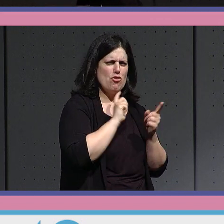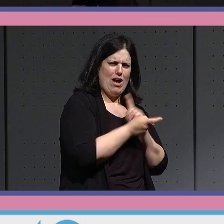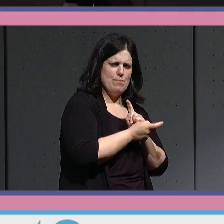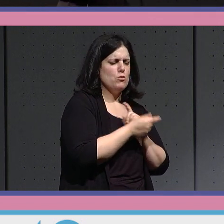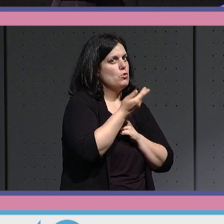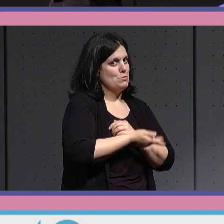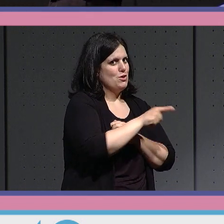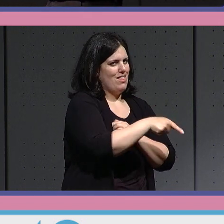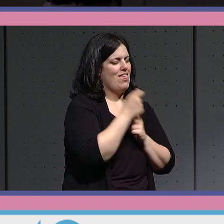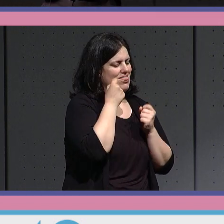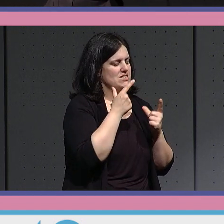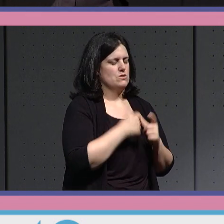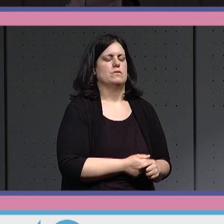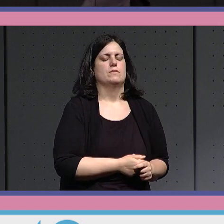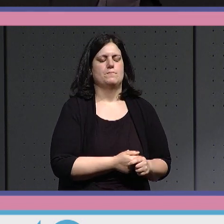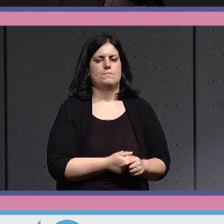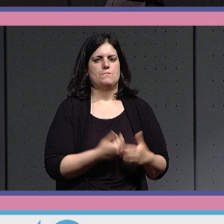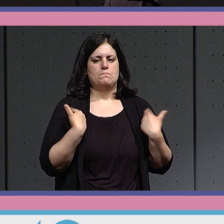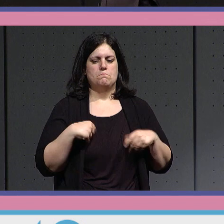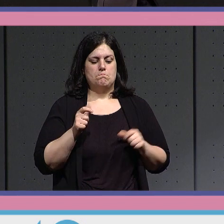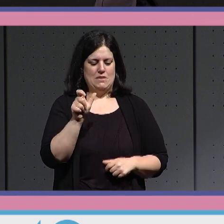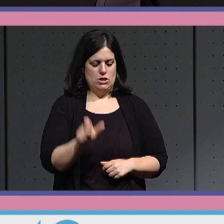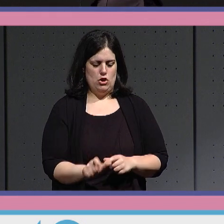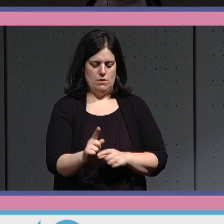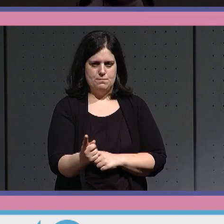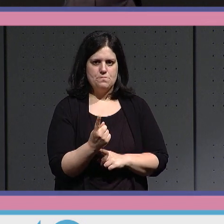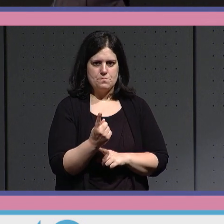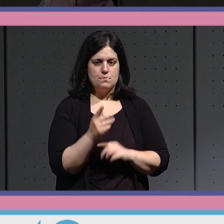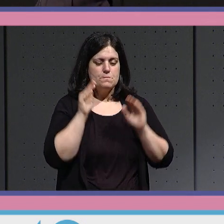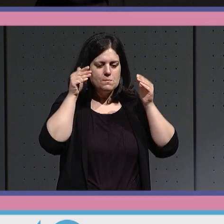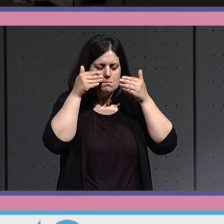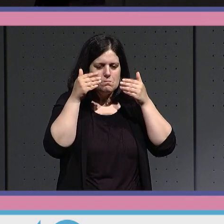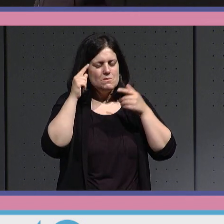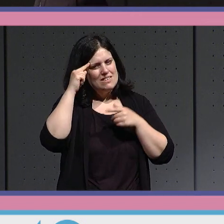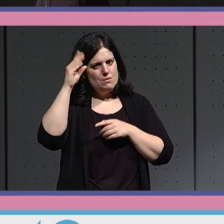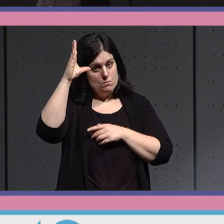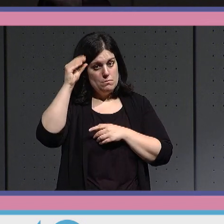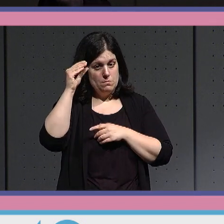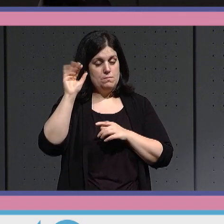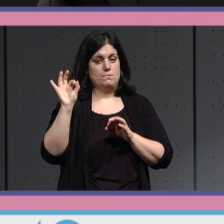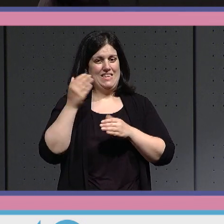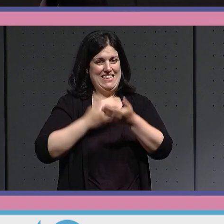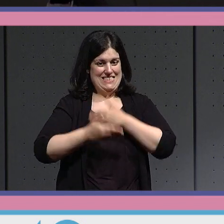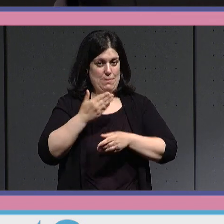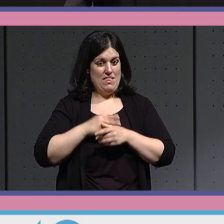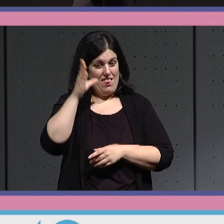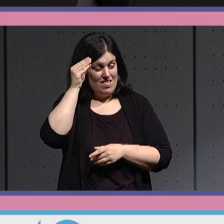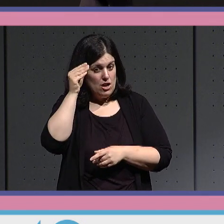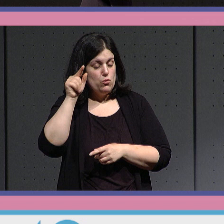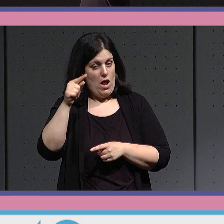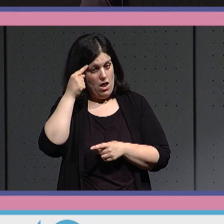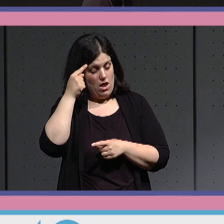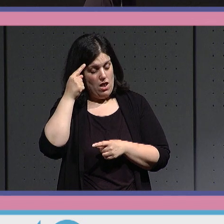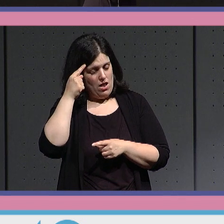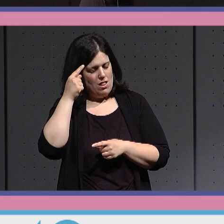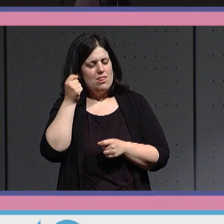¿vale? Cuando alguien tiene TEA y alteraciones cognitivas, que cuando hablamos de discapacidad intelectual, tenemos que tener en